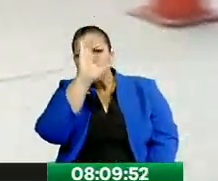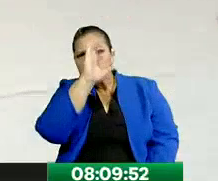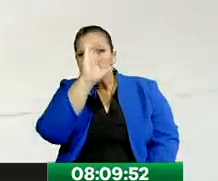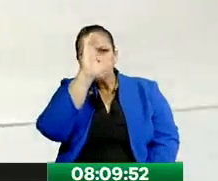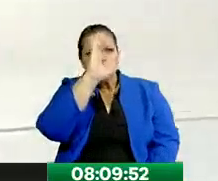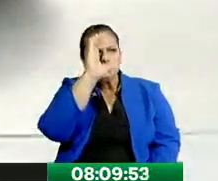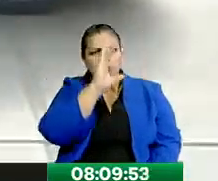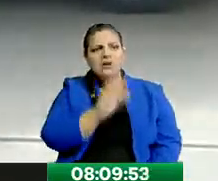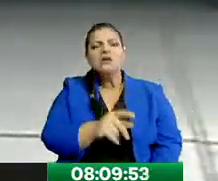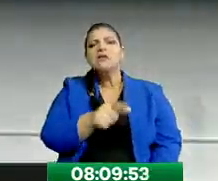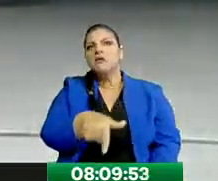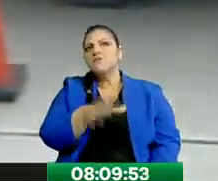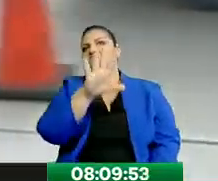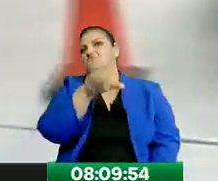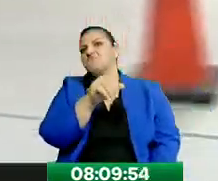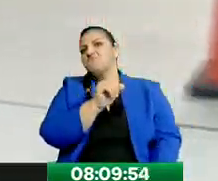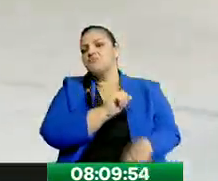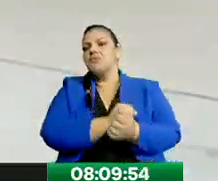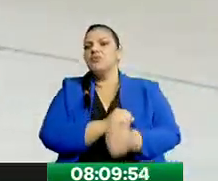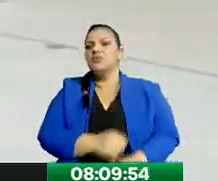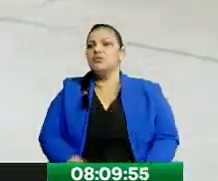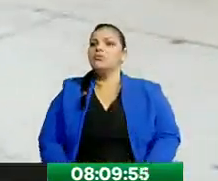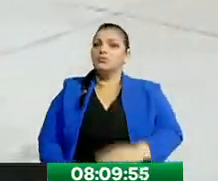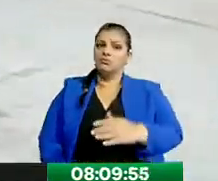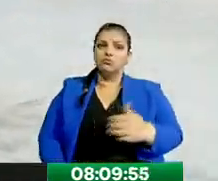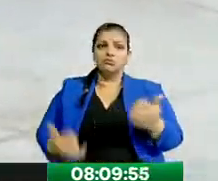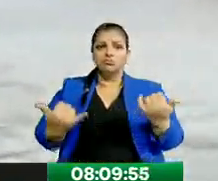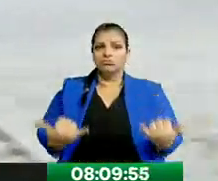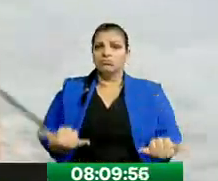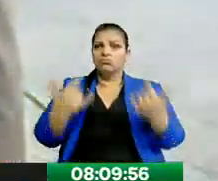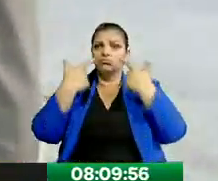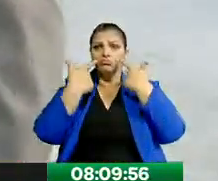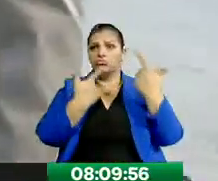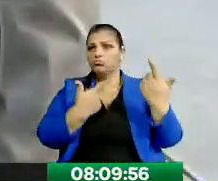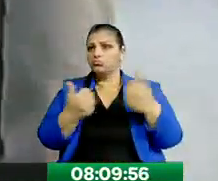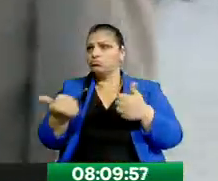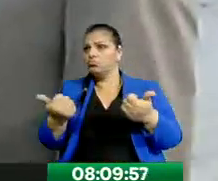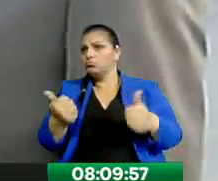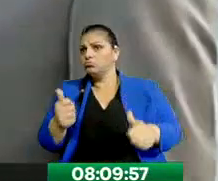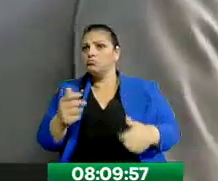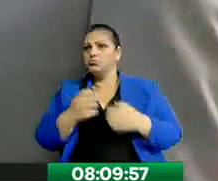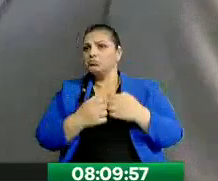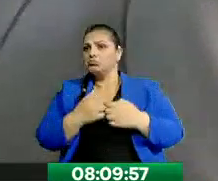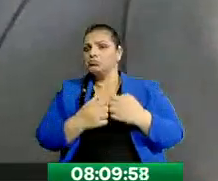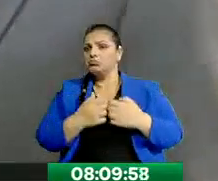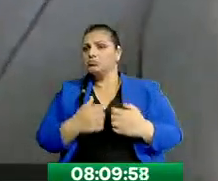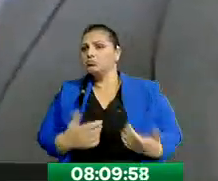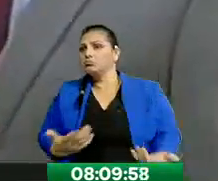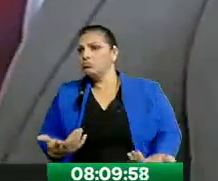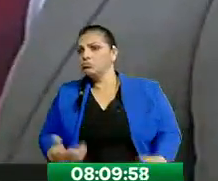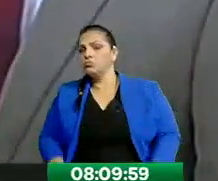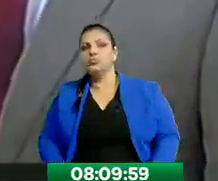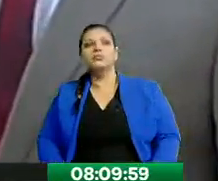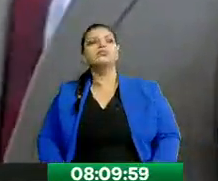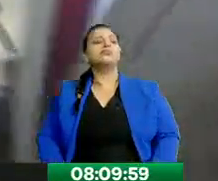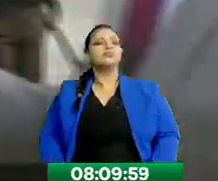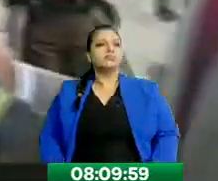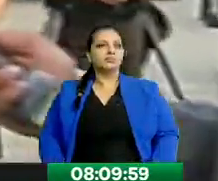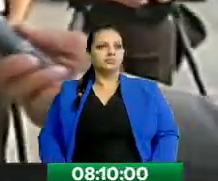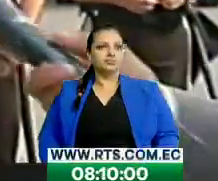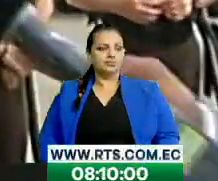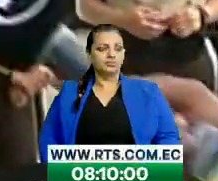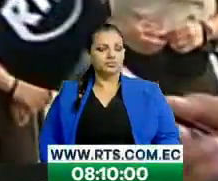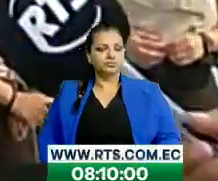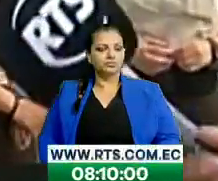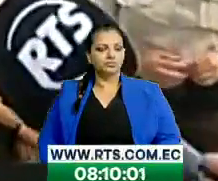o resultados obtenidos hasta estos instantes. Bueno, se han sacado los polarizados de algunos vehículos que no tienen el permiso para